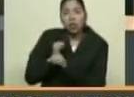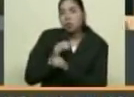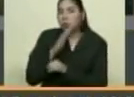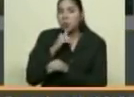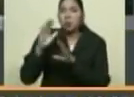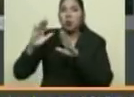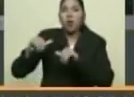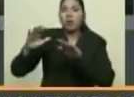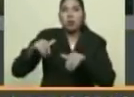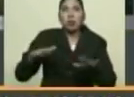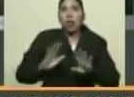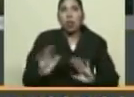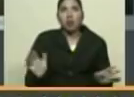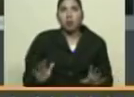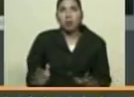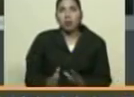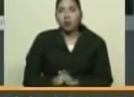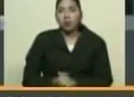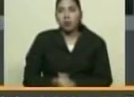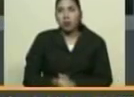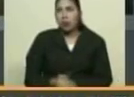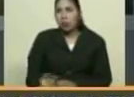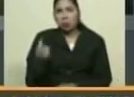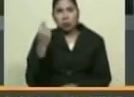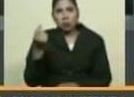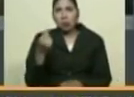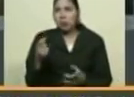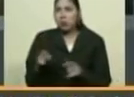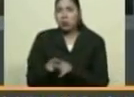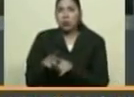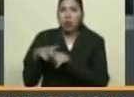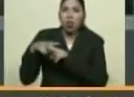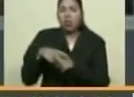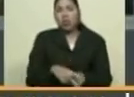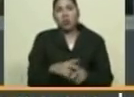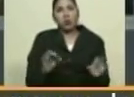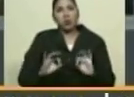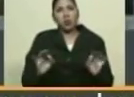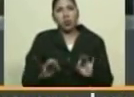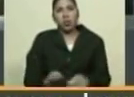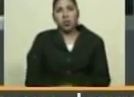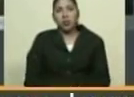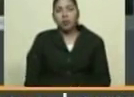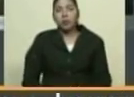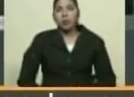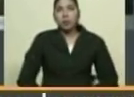pueblo. Al contrario, condenaron al pueblo y lo llamaron los saqueadores.